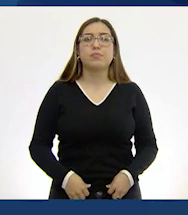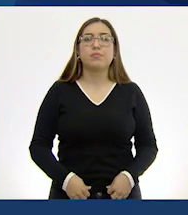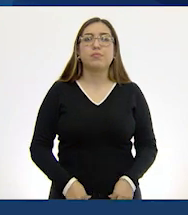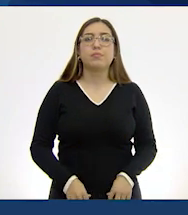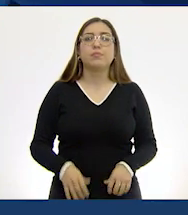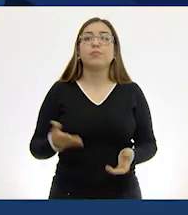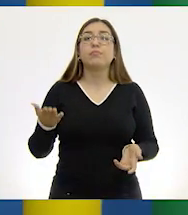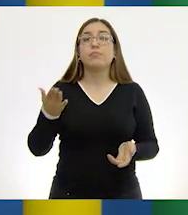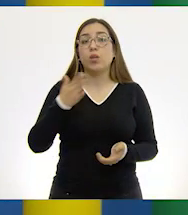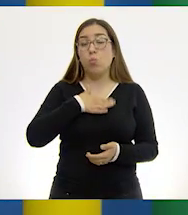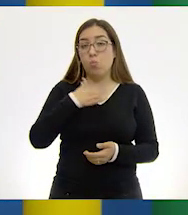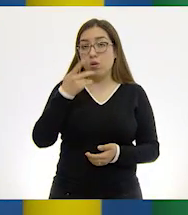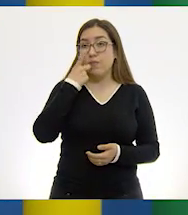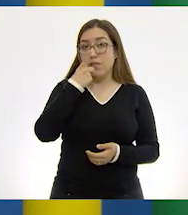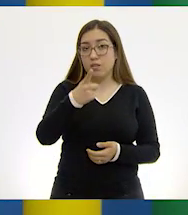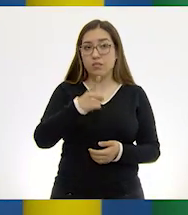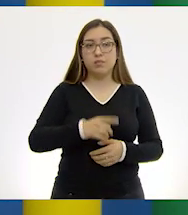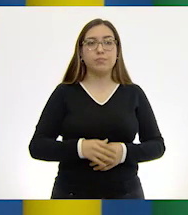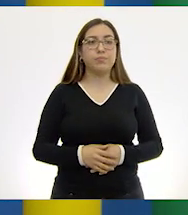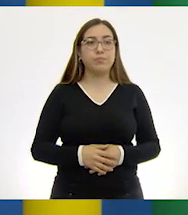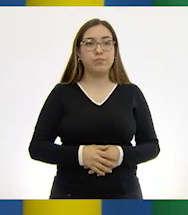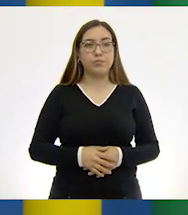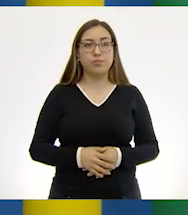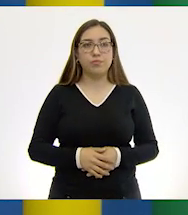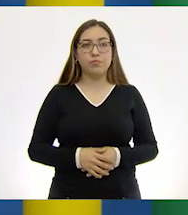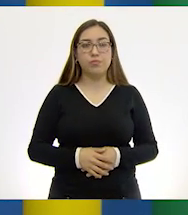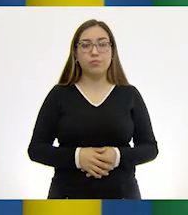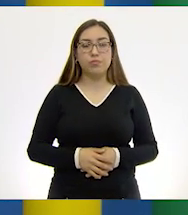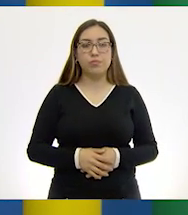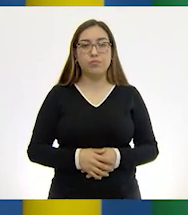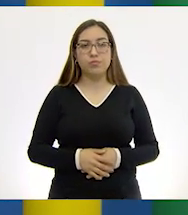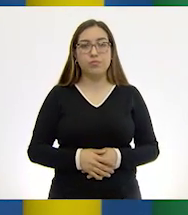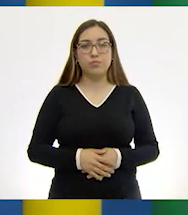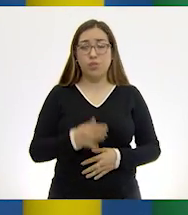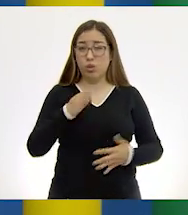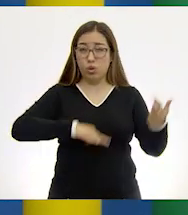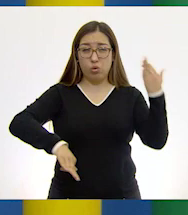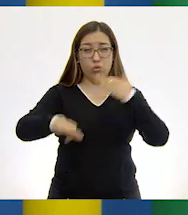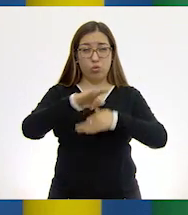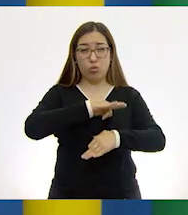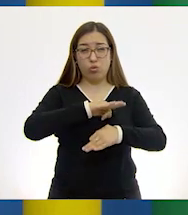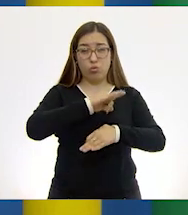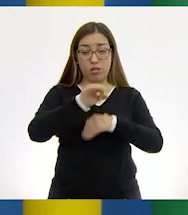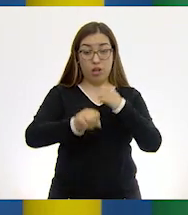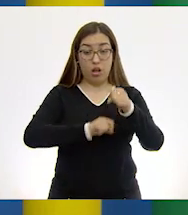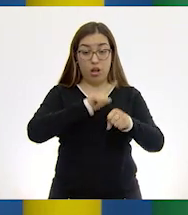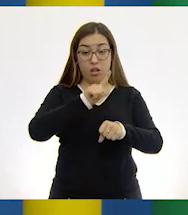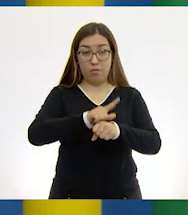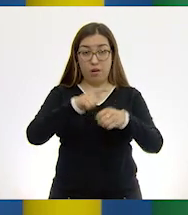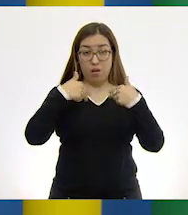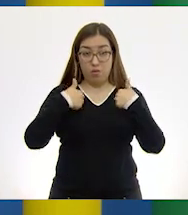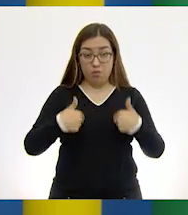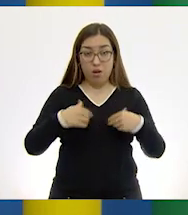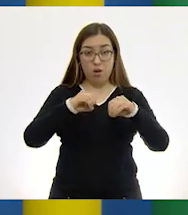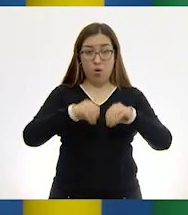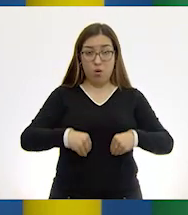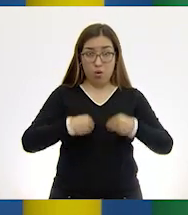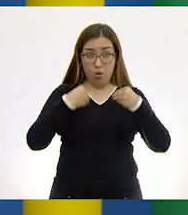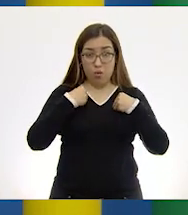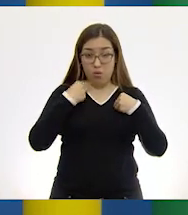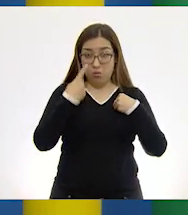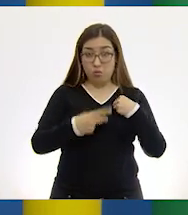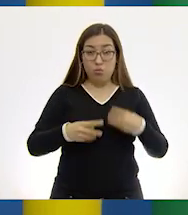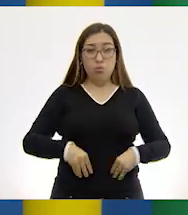pues podemos deducir que ninguna especie tiene asegurado su lugar en la Tierra, por muy grande que sea, y que